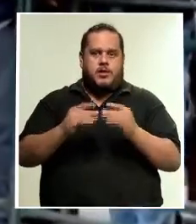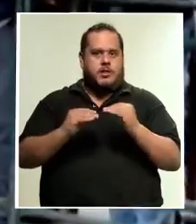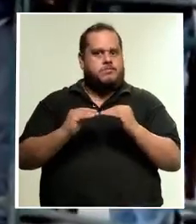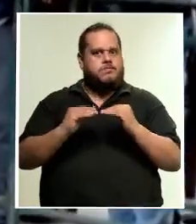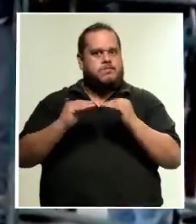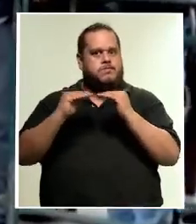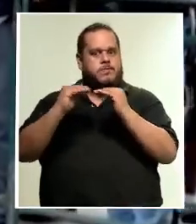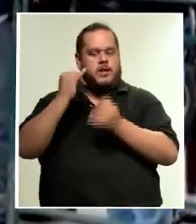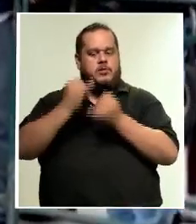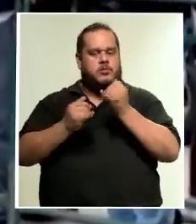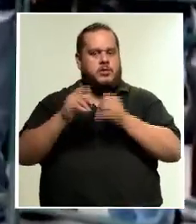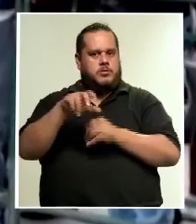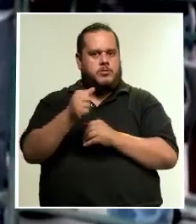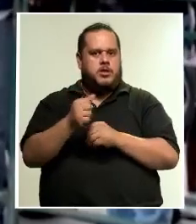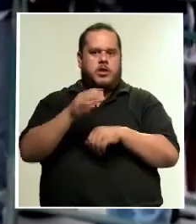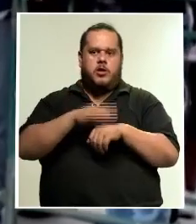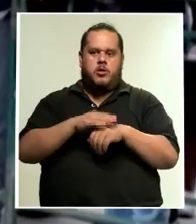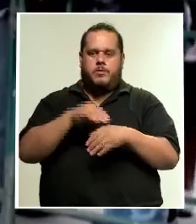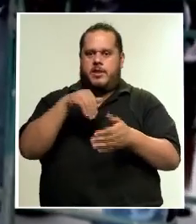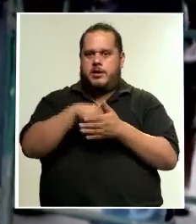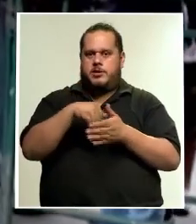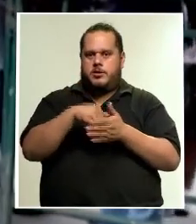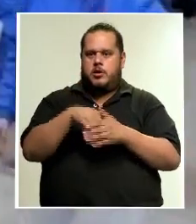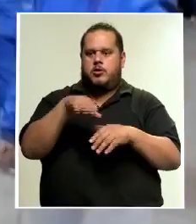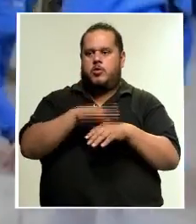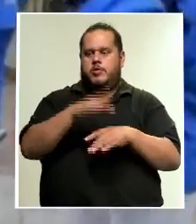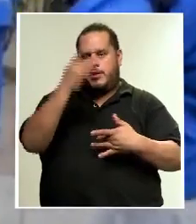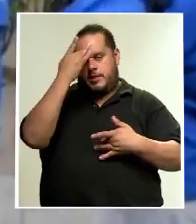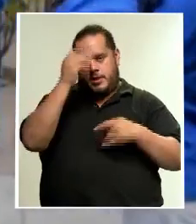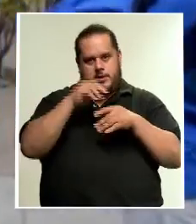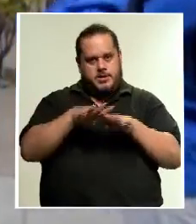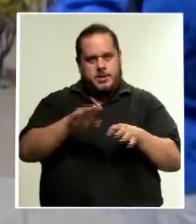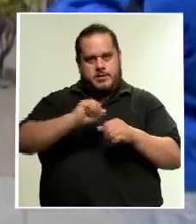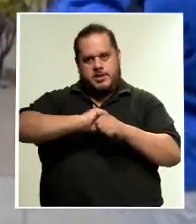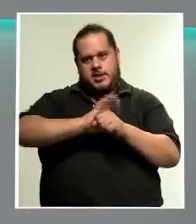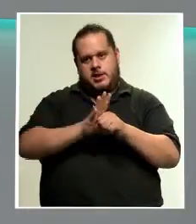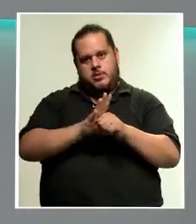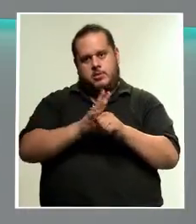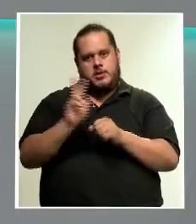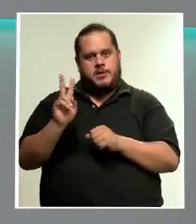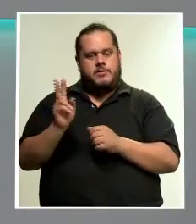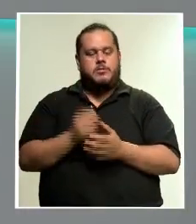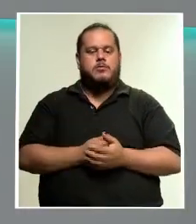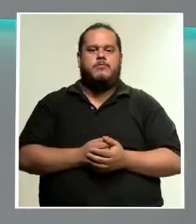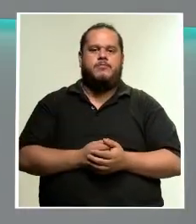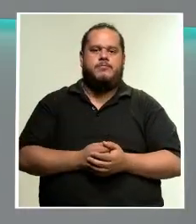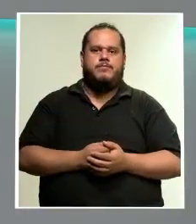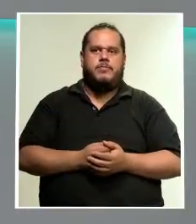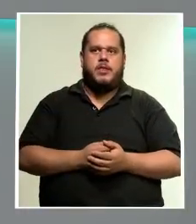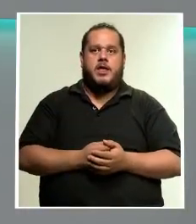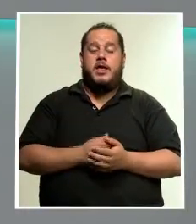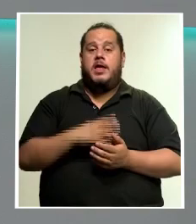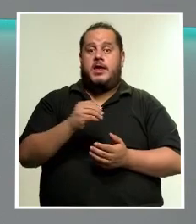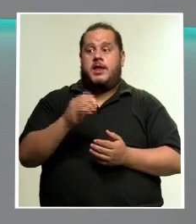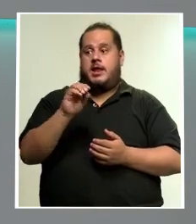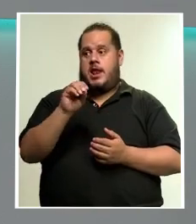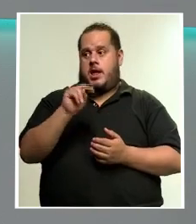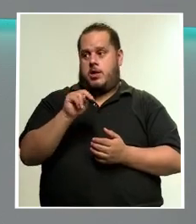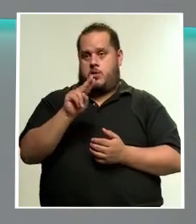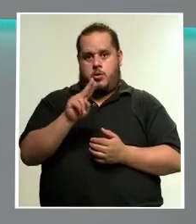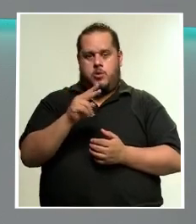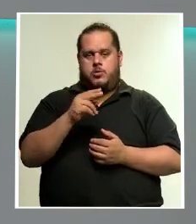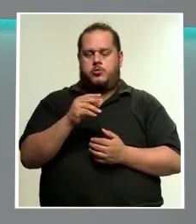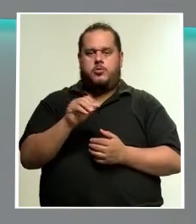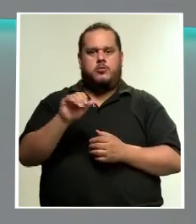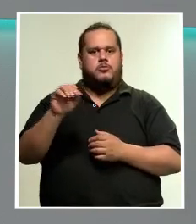los últimos meses debido a las restricciones por la pandemia del coronavirus. Y la ONU advierte una